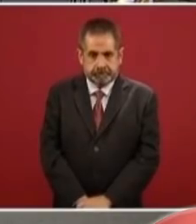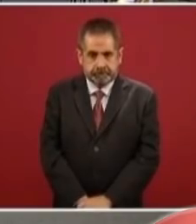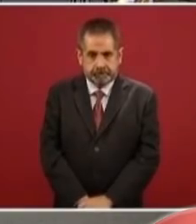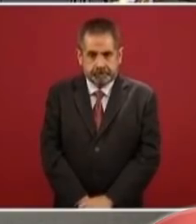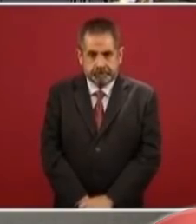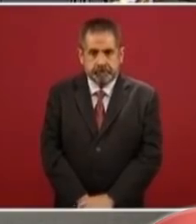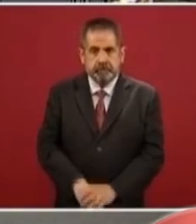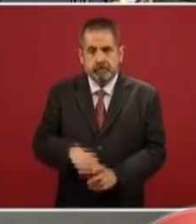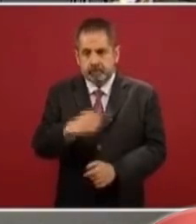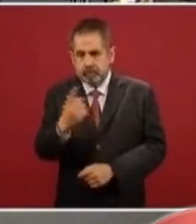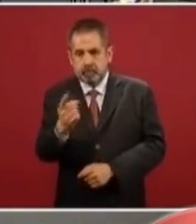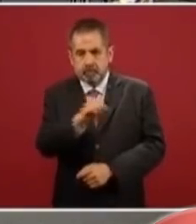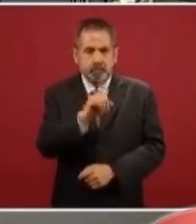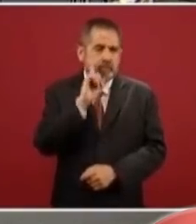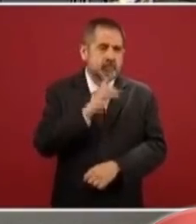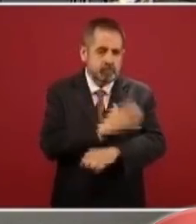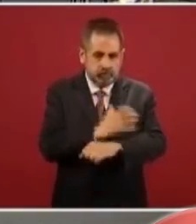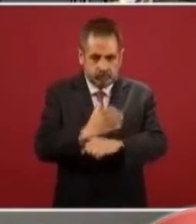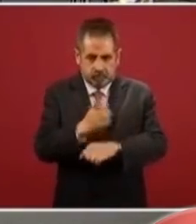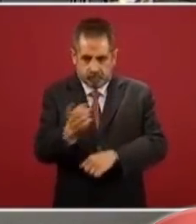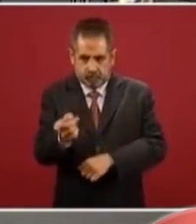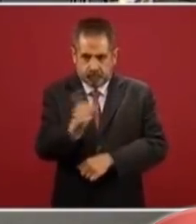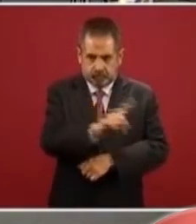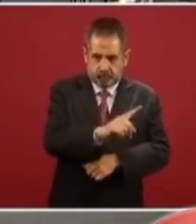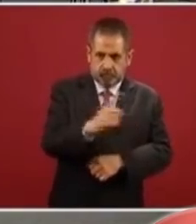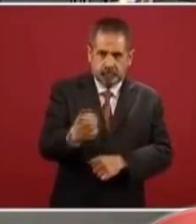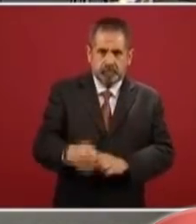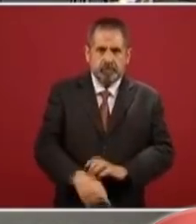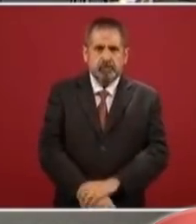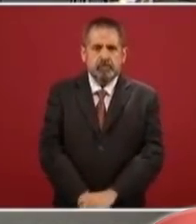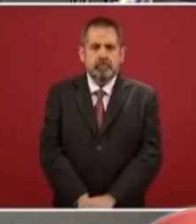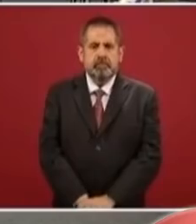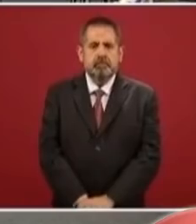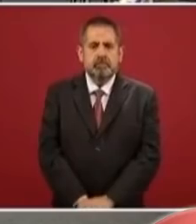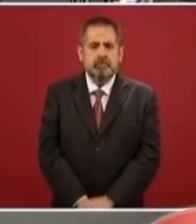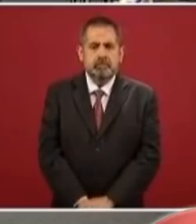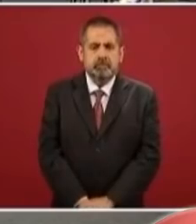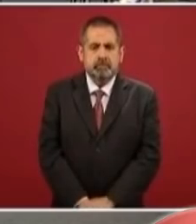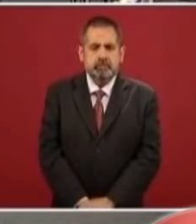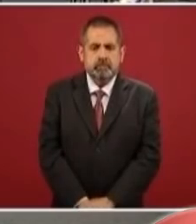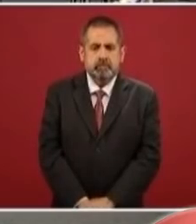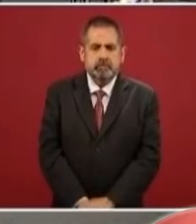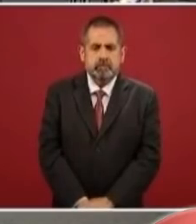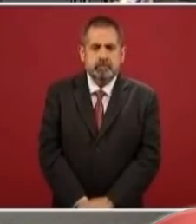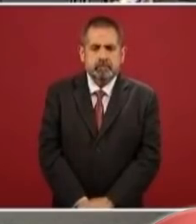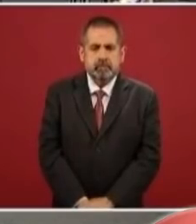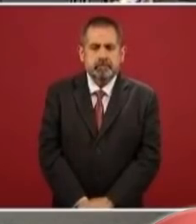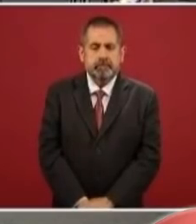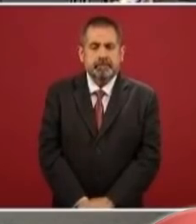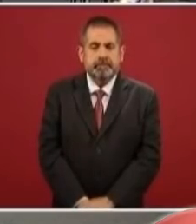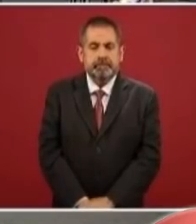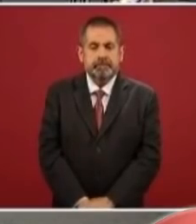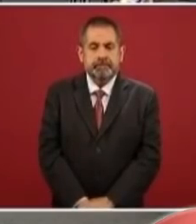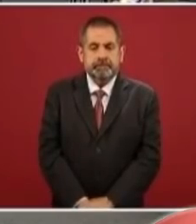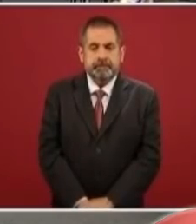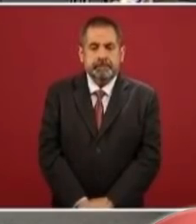para que sea uno y uno, la compañera y luego tú. Bueno, la compañera primero, ella.